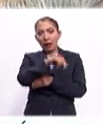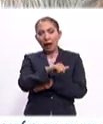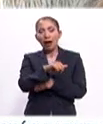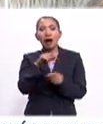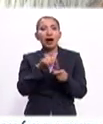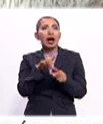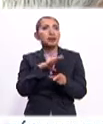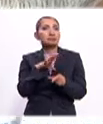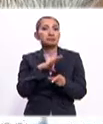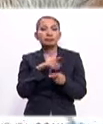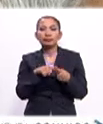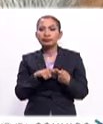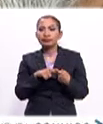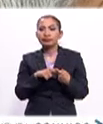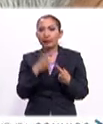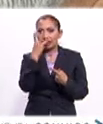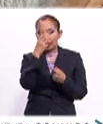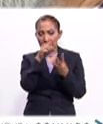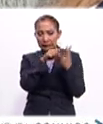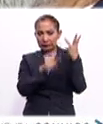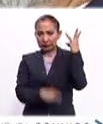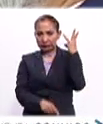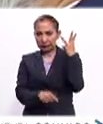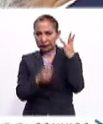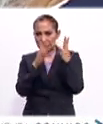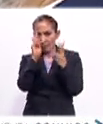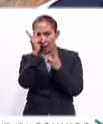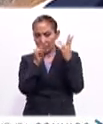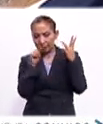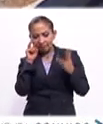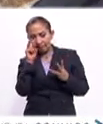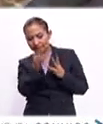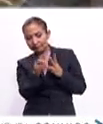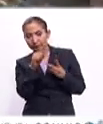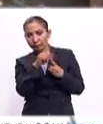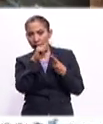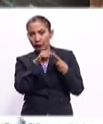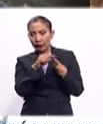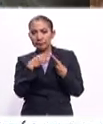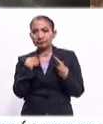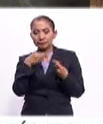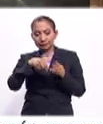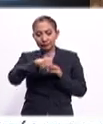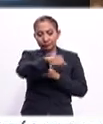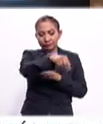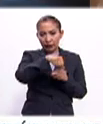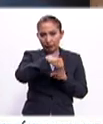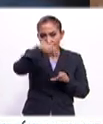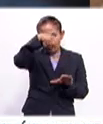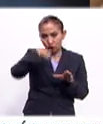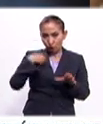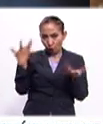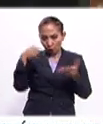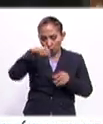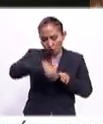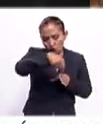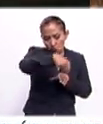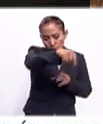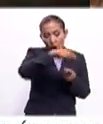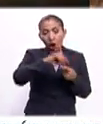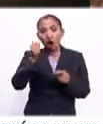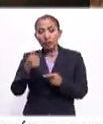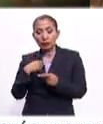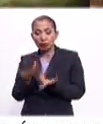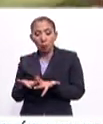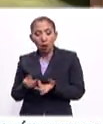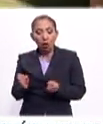decíamos, hay 3 tipos de planta. Uno, las sembradas, otros,